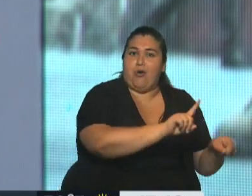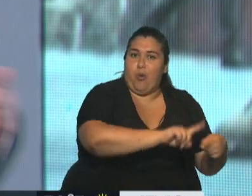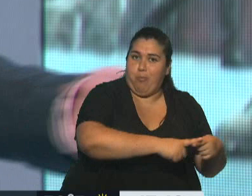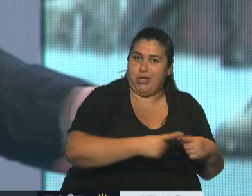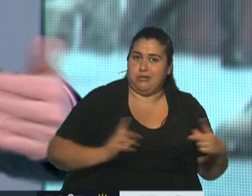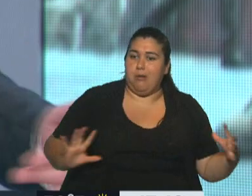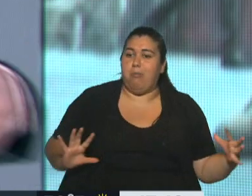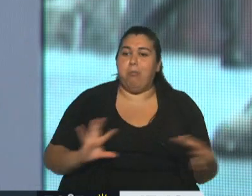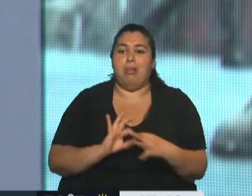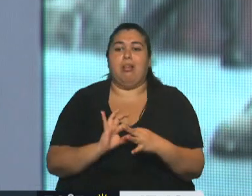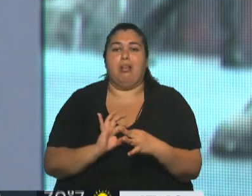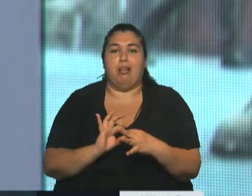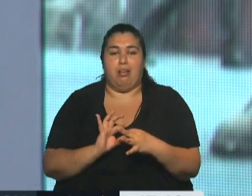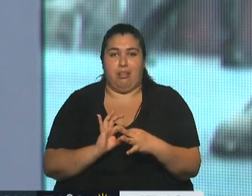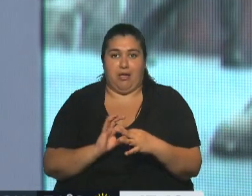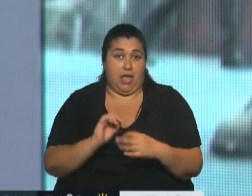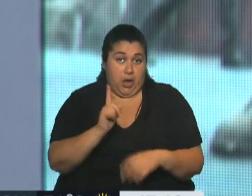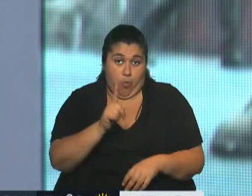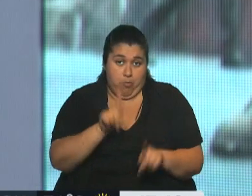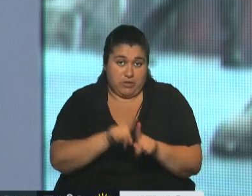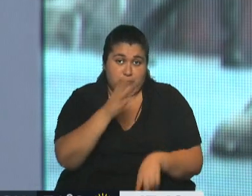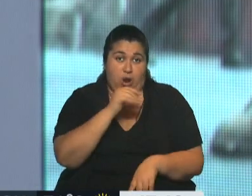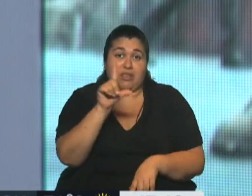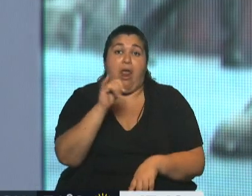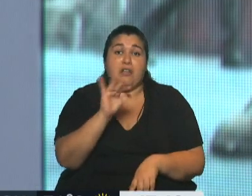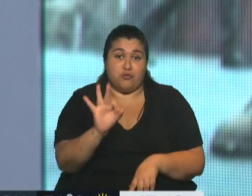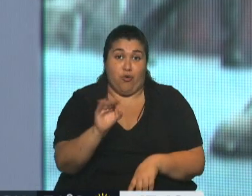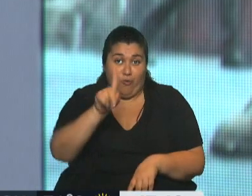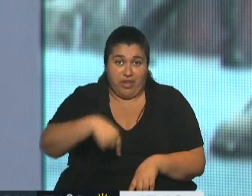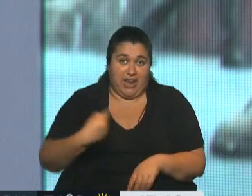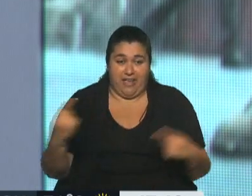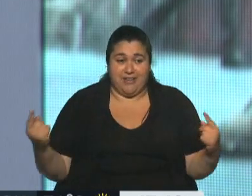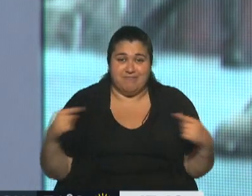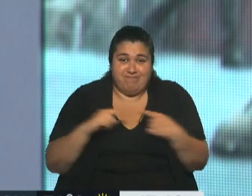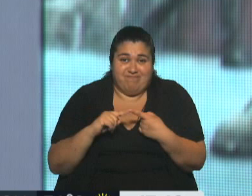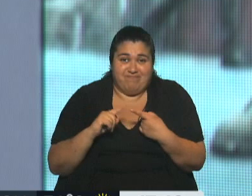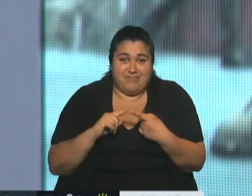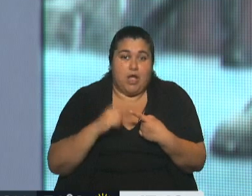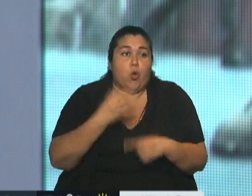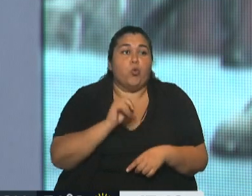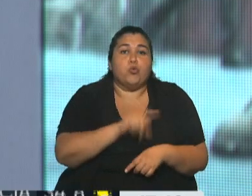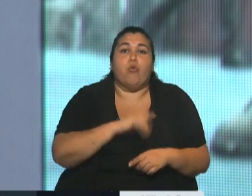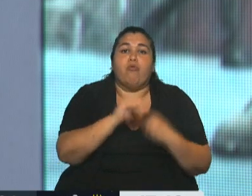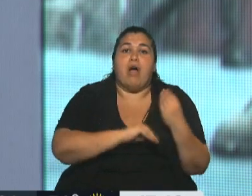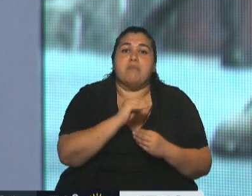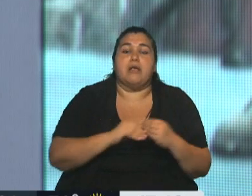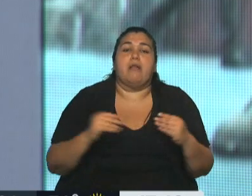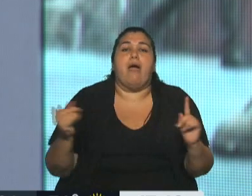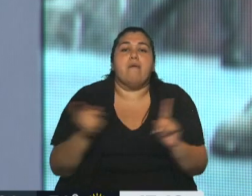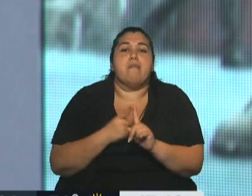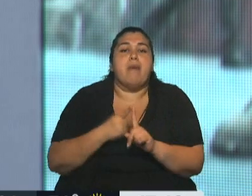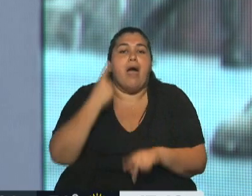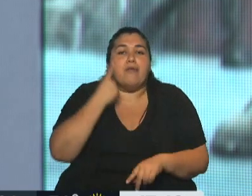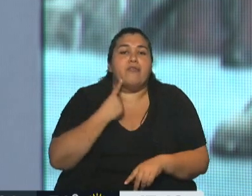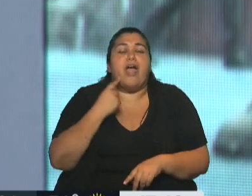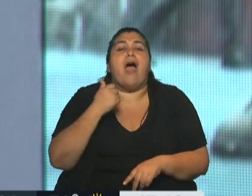el caso, bueno, por ejemplo, de Lasso, en el cual cayó en parte por los vínculos que uno de sus familiares tenía directamente con la mafia albanesa.